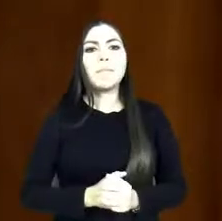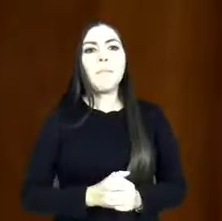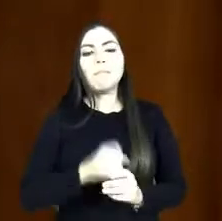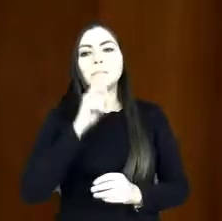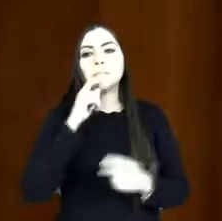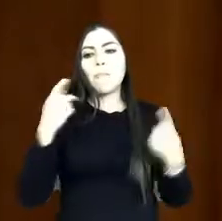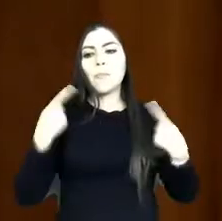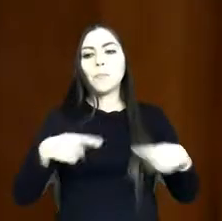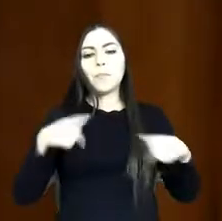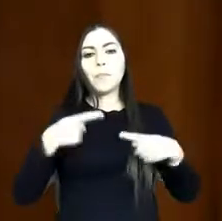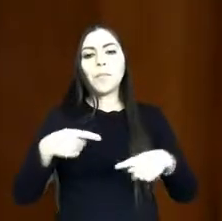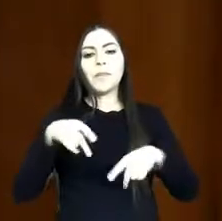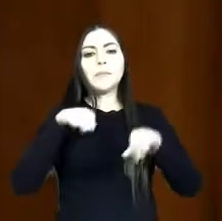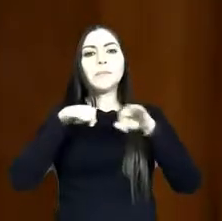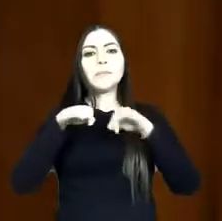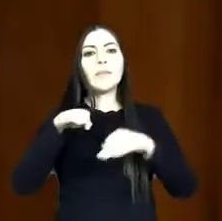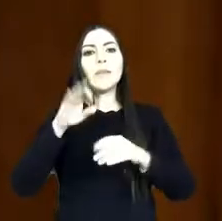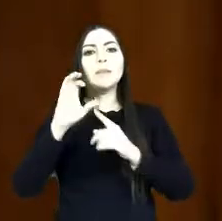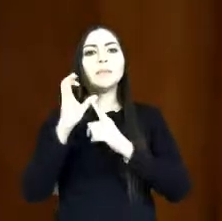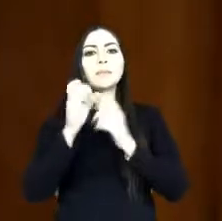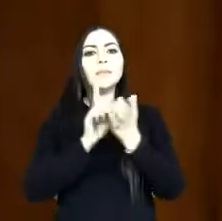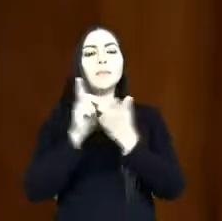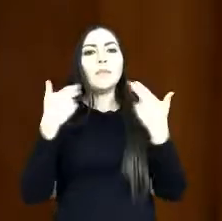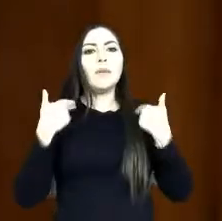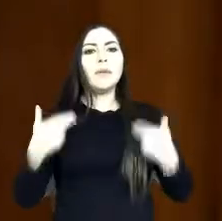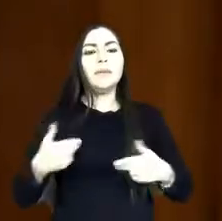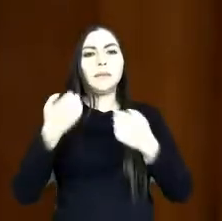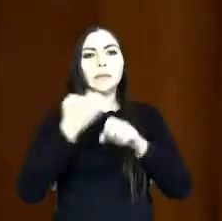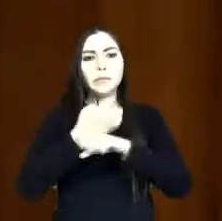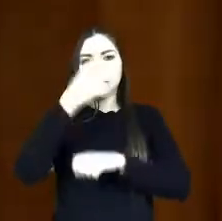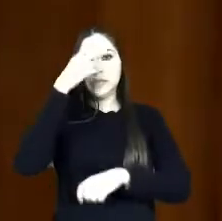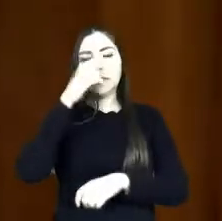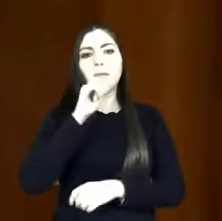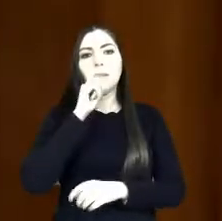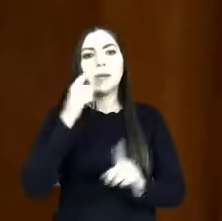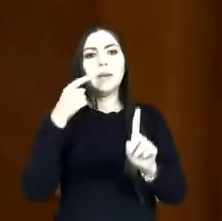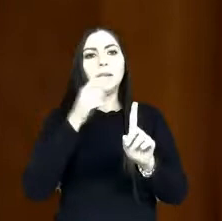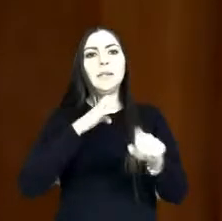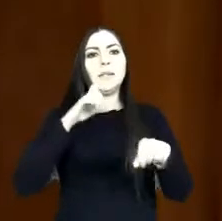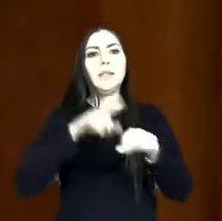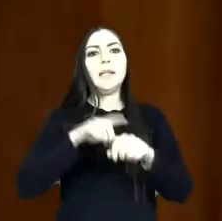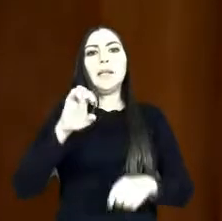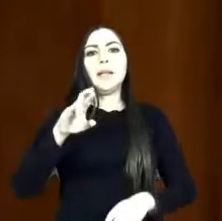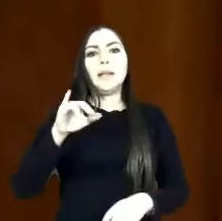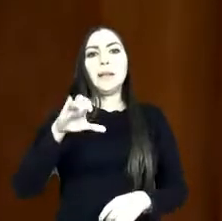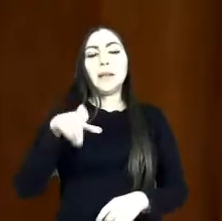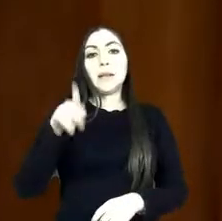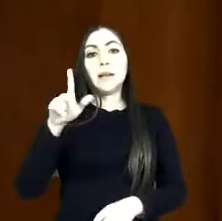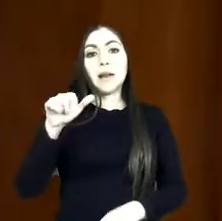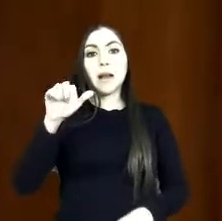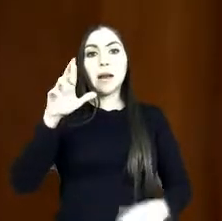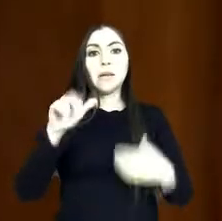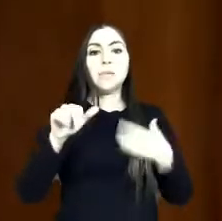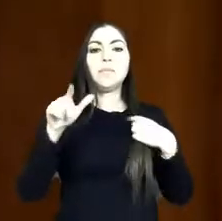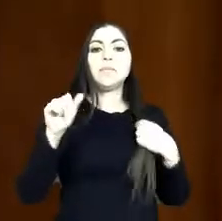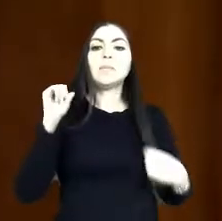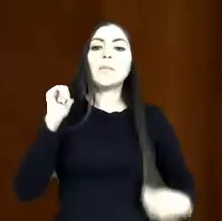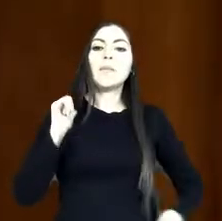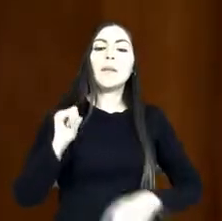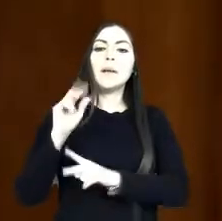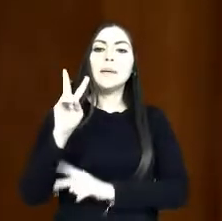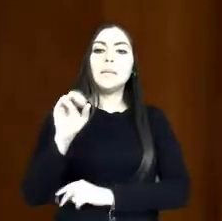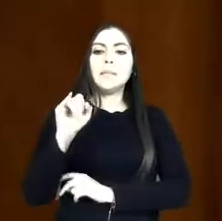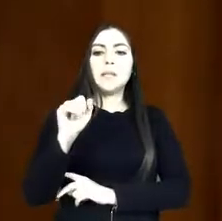Derechos Humanos del Estado de México, pero en especial al maestro Eric Lara Cuellar, visitador general con sede en